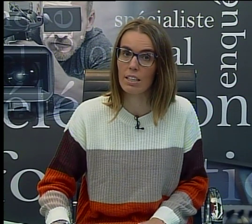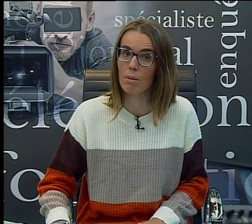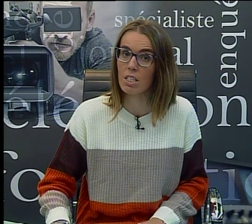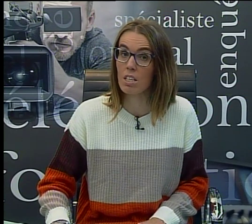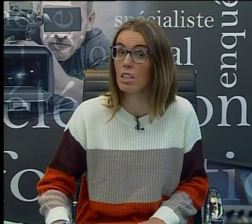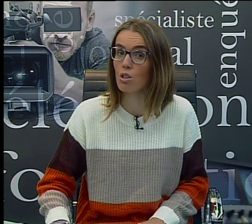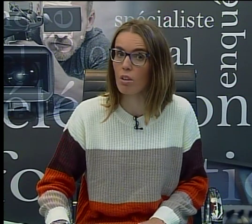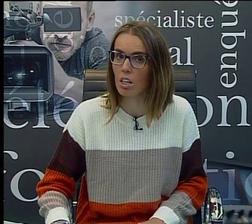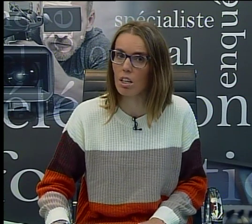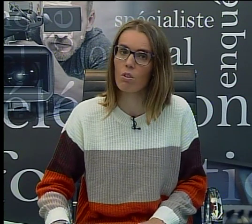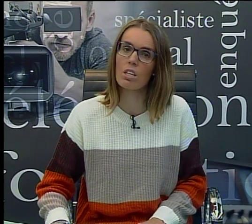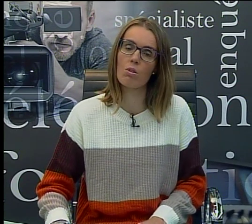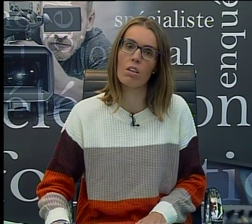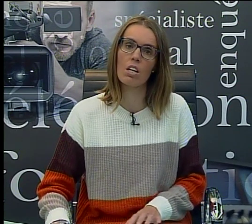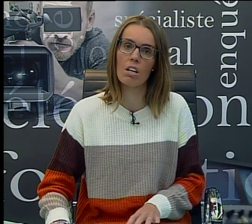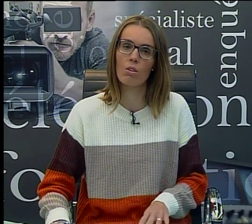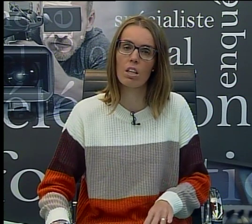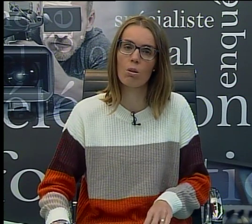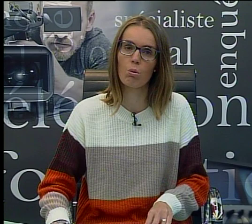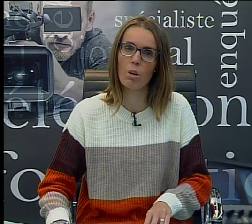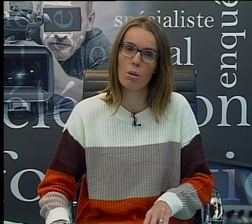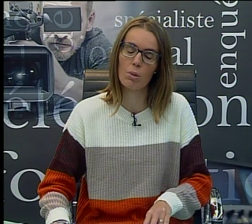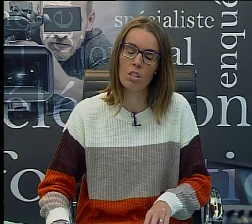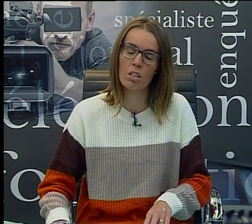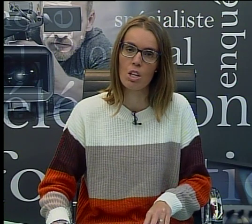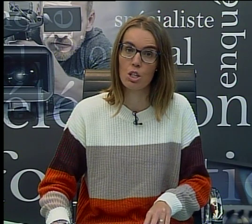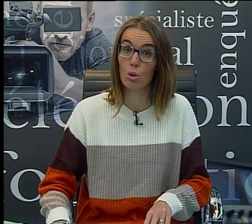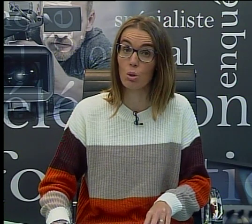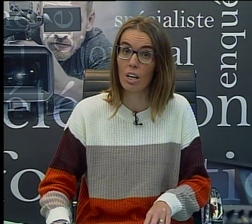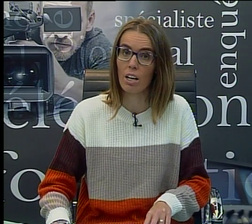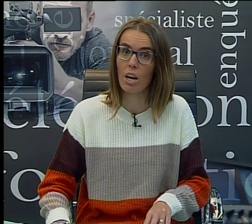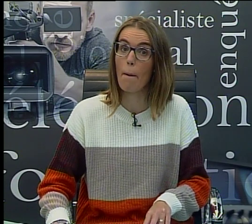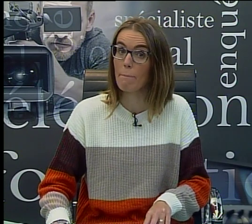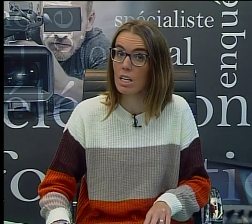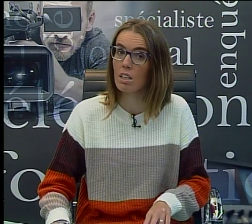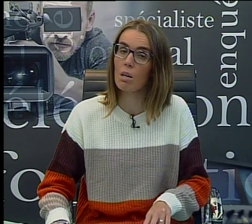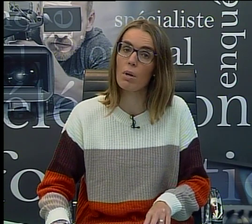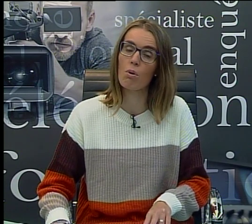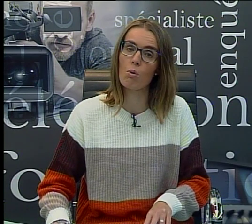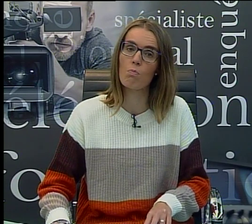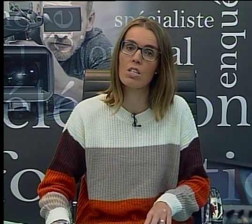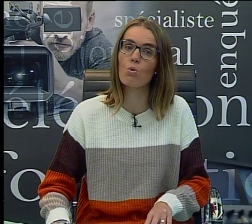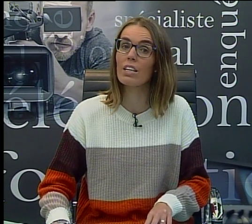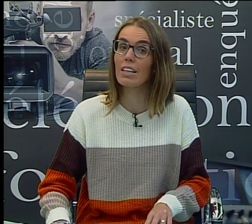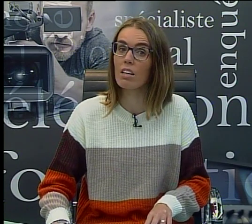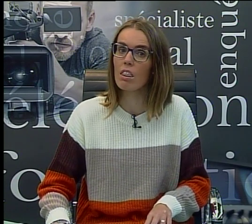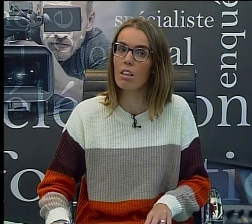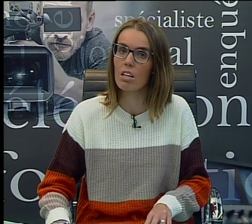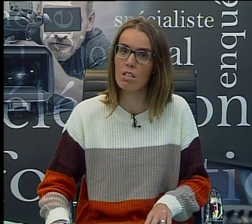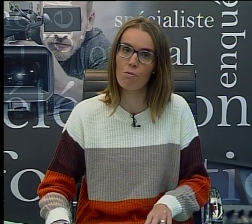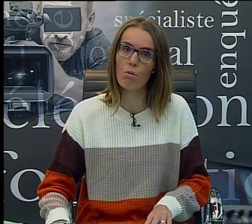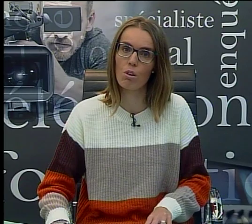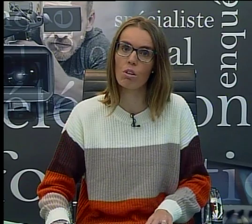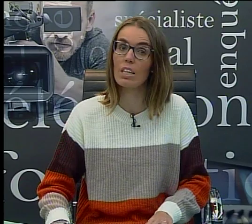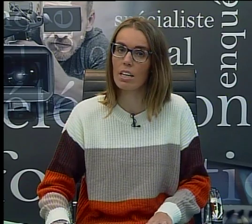que a través de Sodercano, de la Sociedad Regional de Cultura y Deporte se otorgarán bien en el plazo de un mes o en el de 15